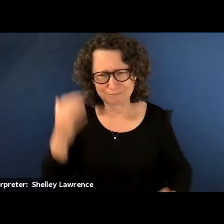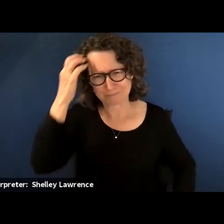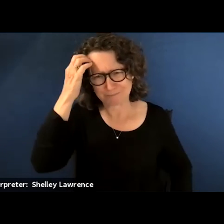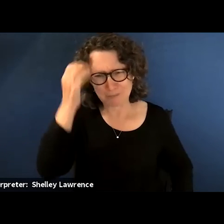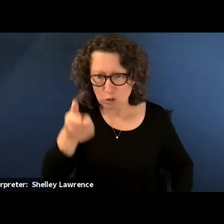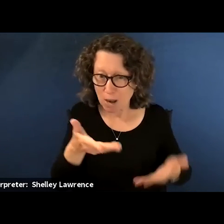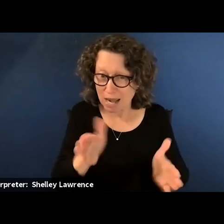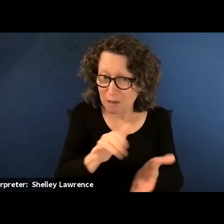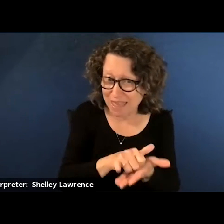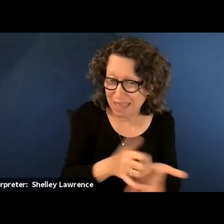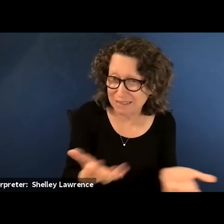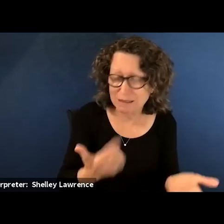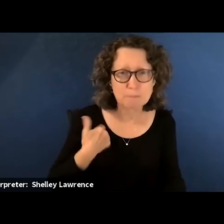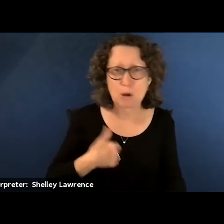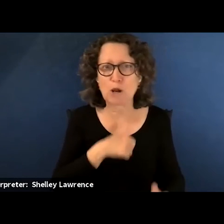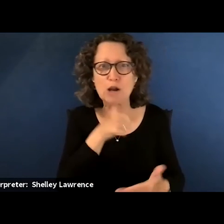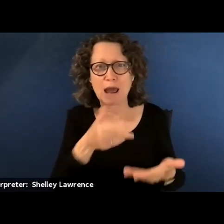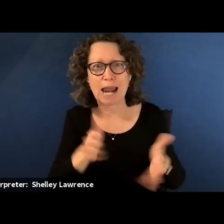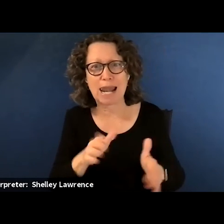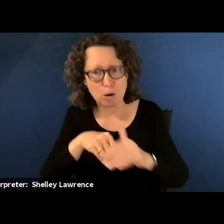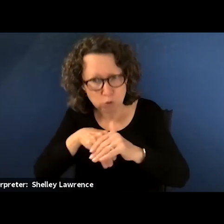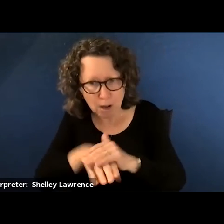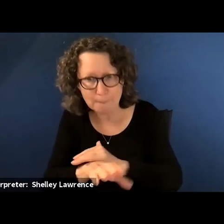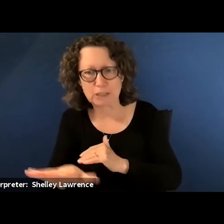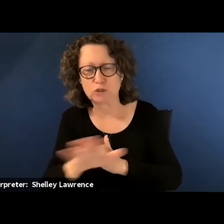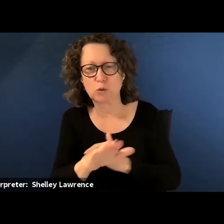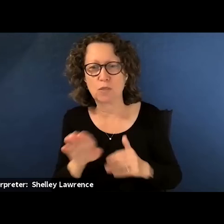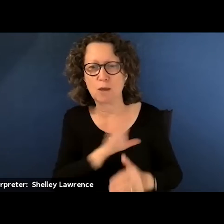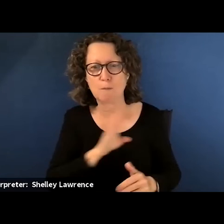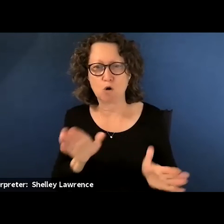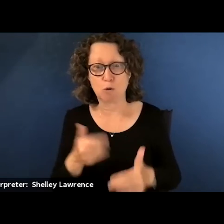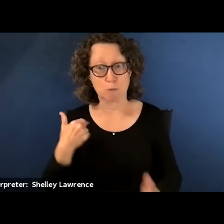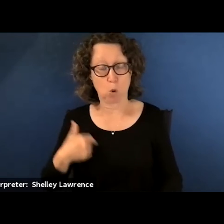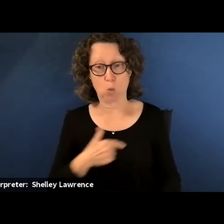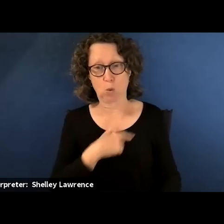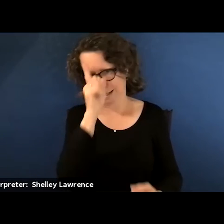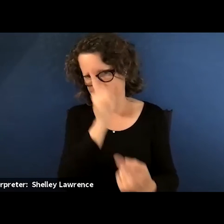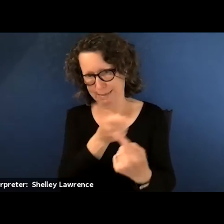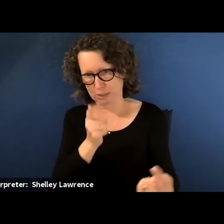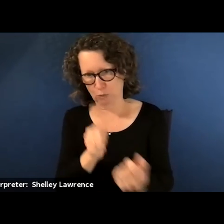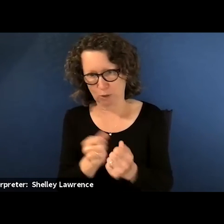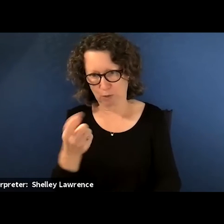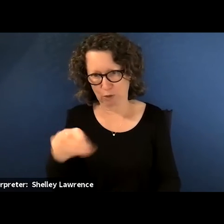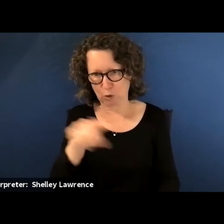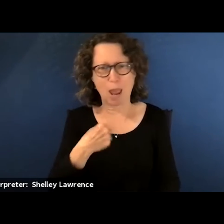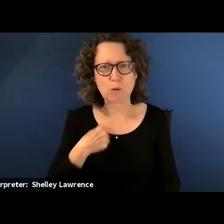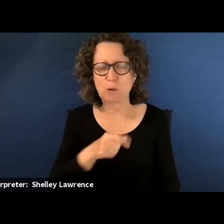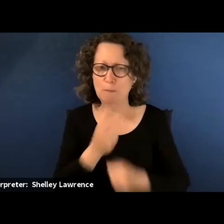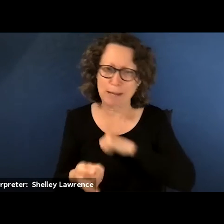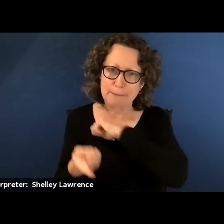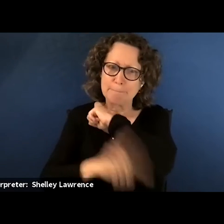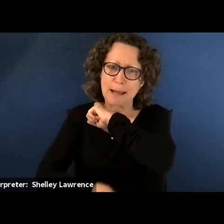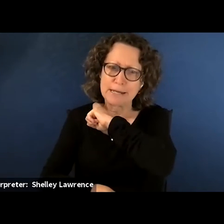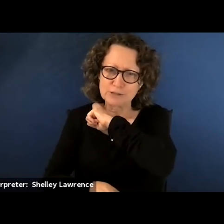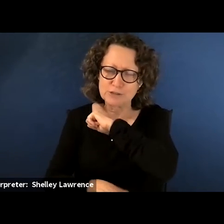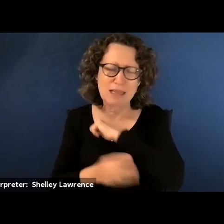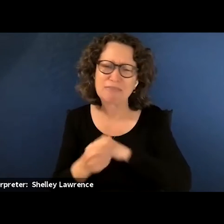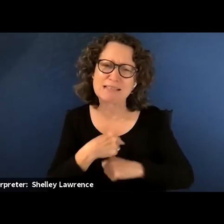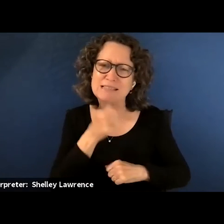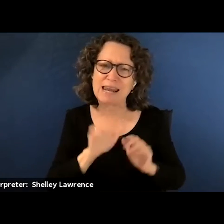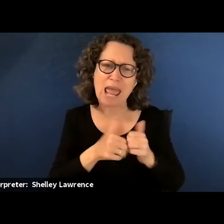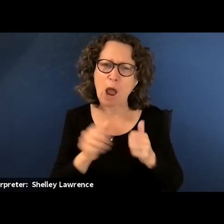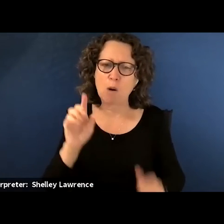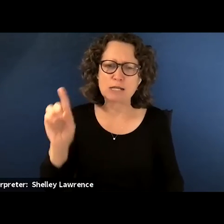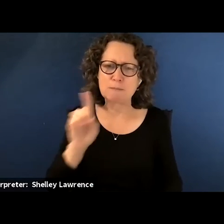Entonces, ustedes permitieron eso, pero nosotros no podemos entrar porque nosotros no estamos de acuerdo con ustedes y estamos siendo